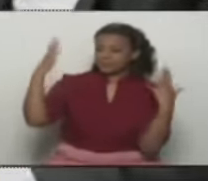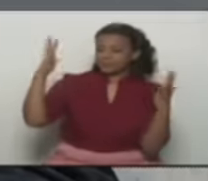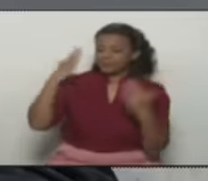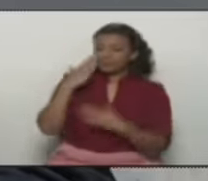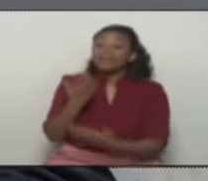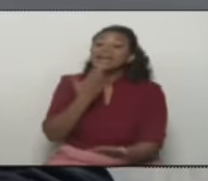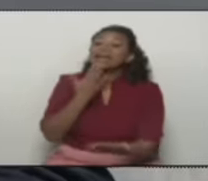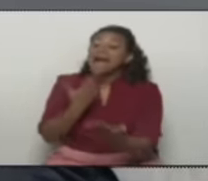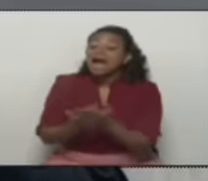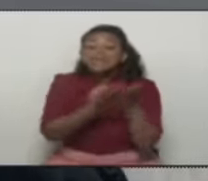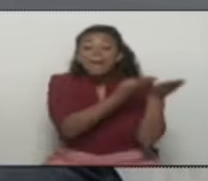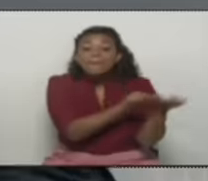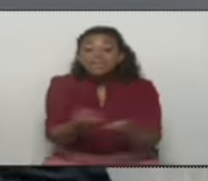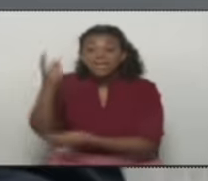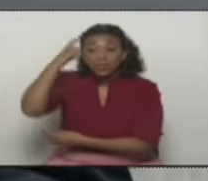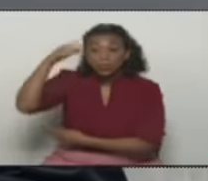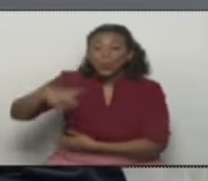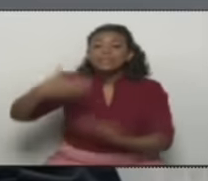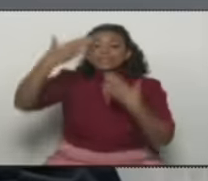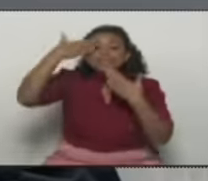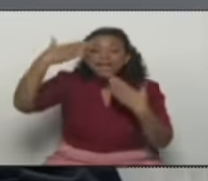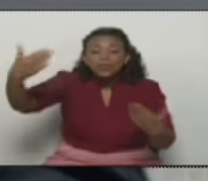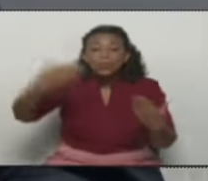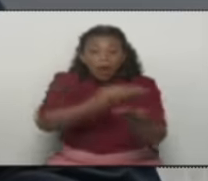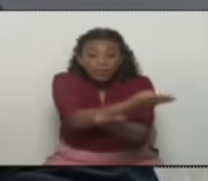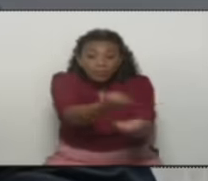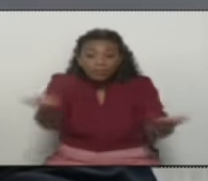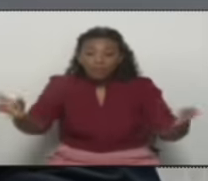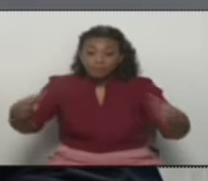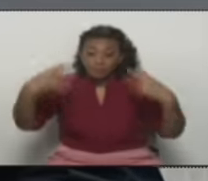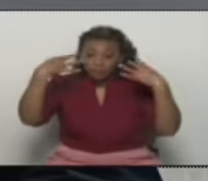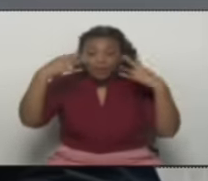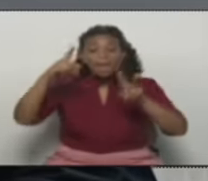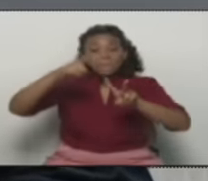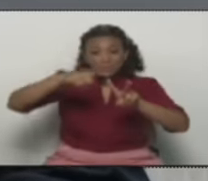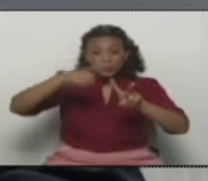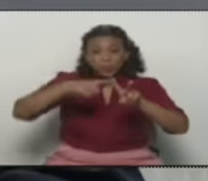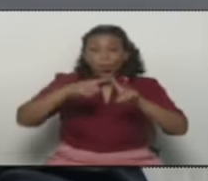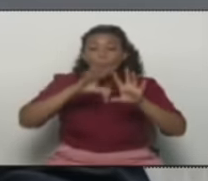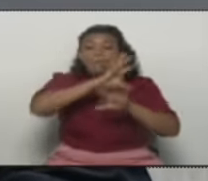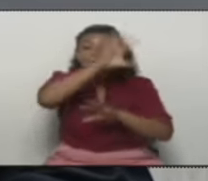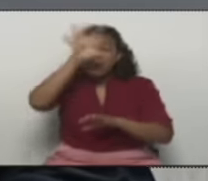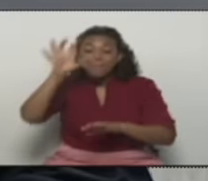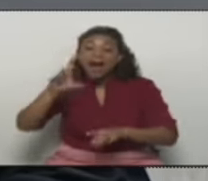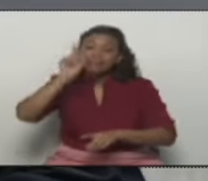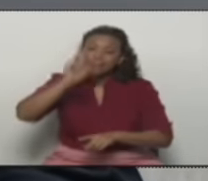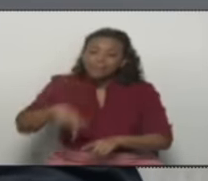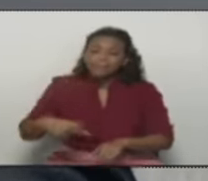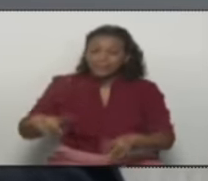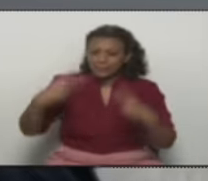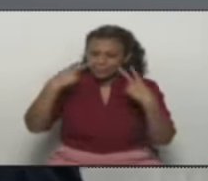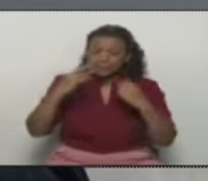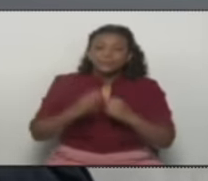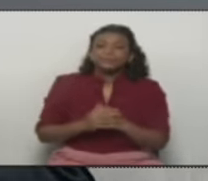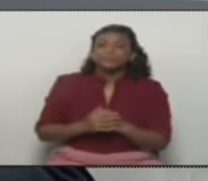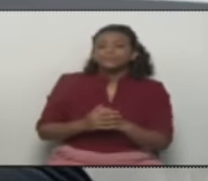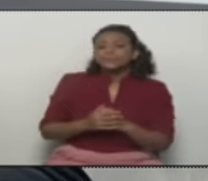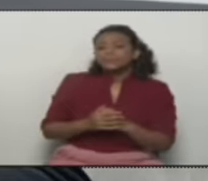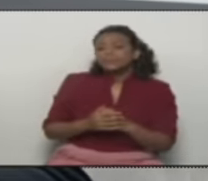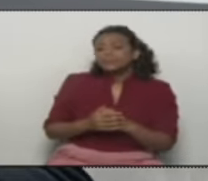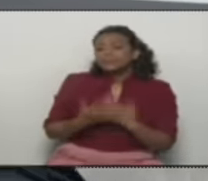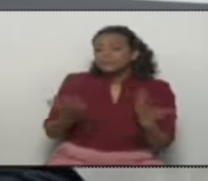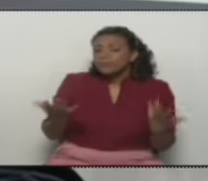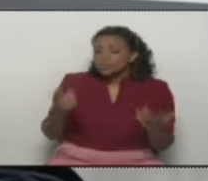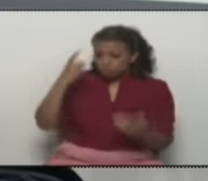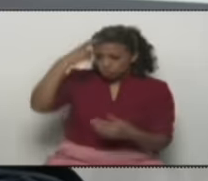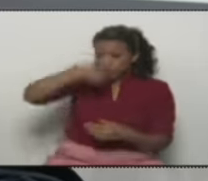Muchas gracias por la invitación y un saludo a toda la audiencia de este programa que sabemos que se ve mucho en Venezuela y afuera también. Mire, yo